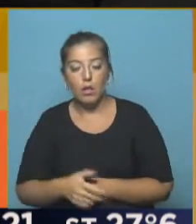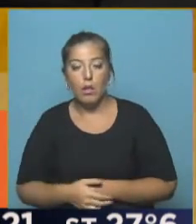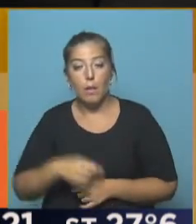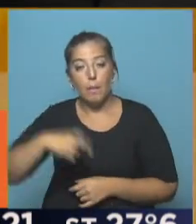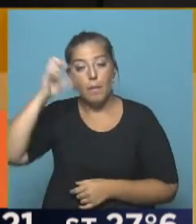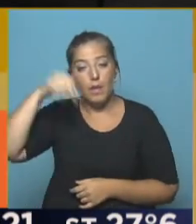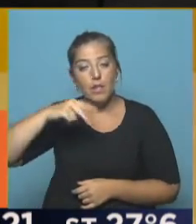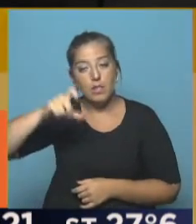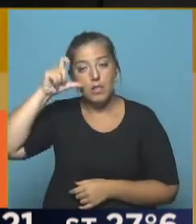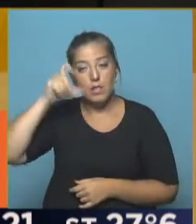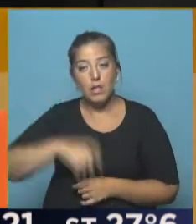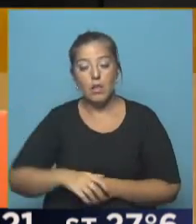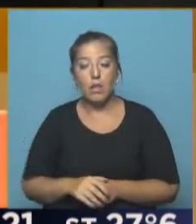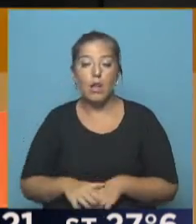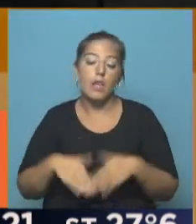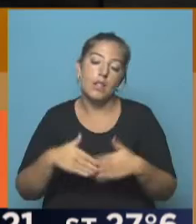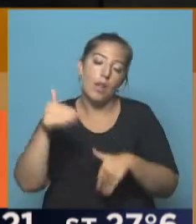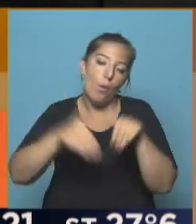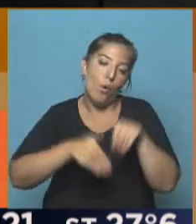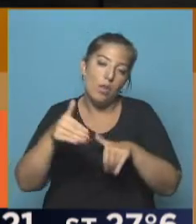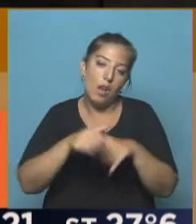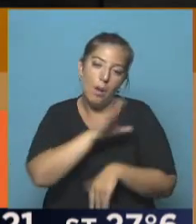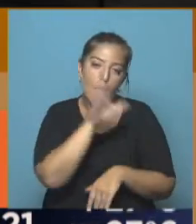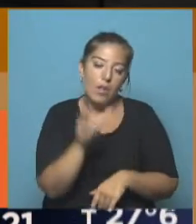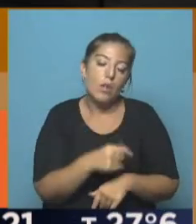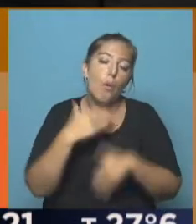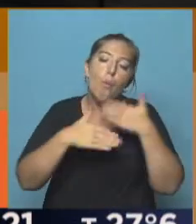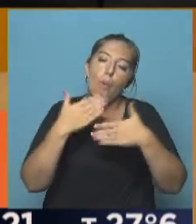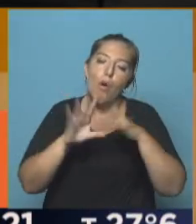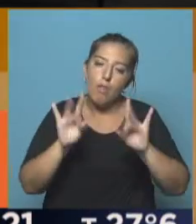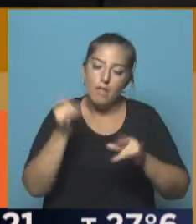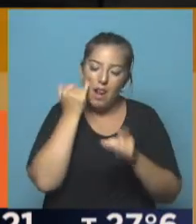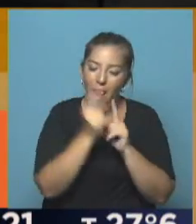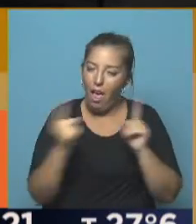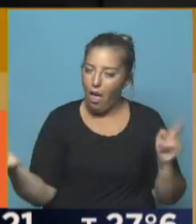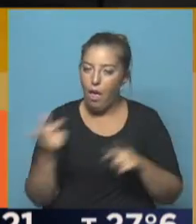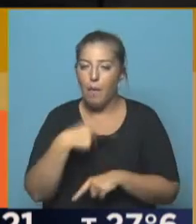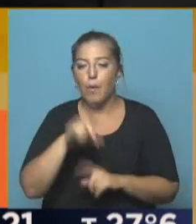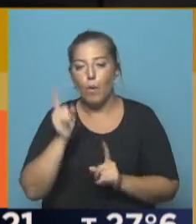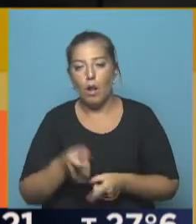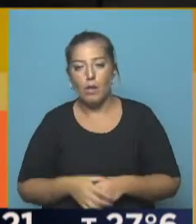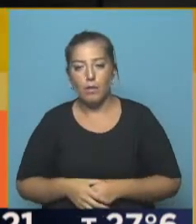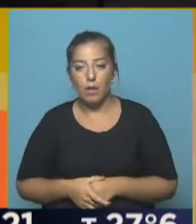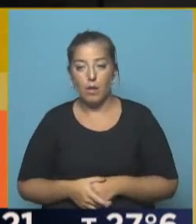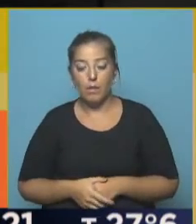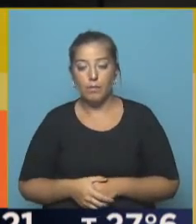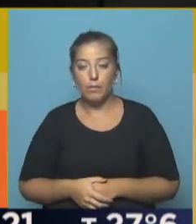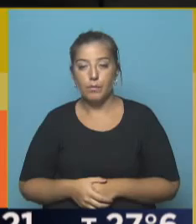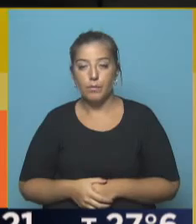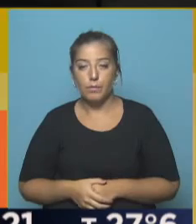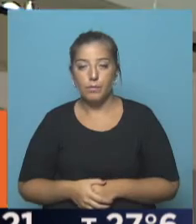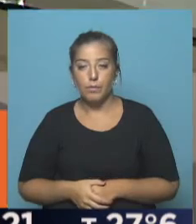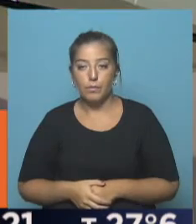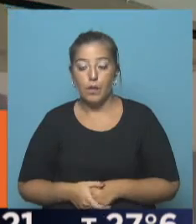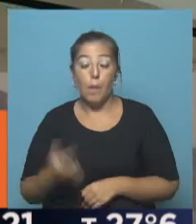cargo de la tiene que votar los republicanos. Es un proceso complejo y largo. Pero bueno. Si se da esta división curioso, en los